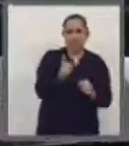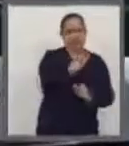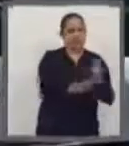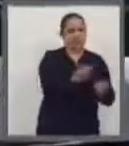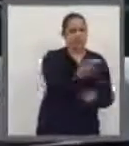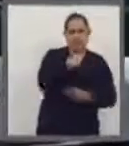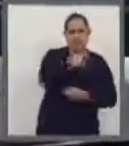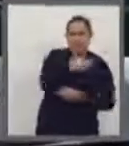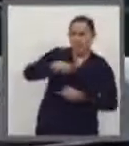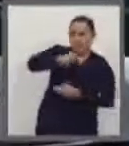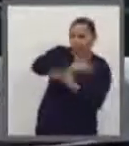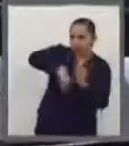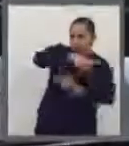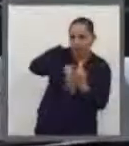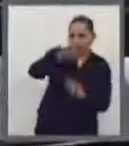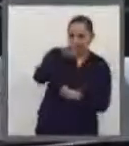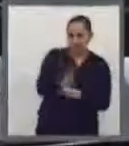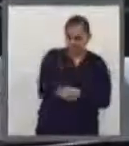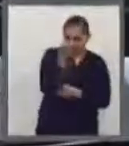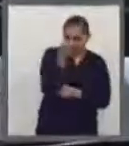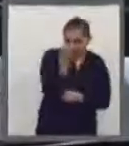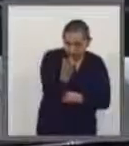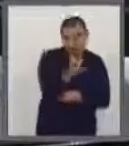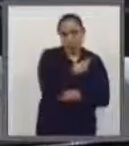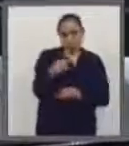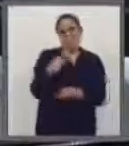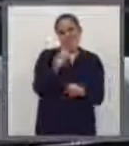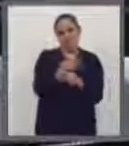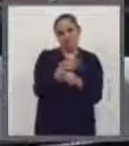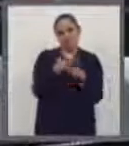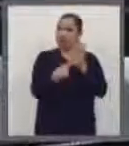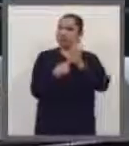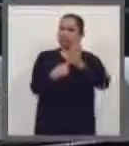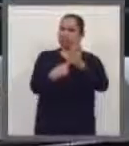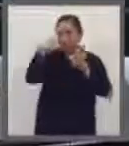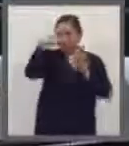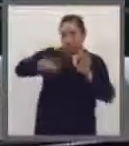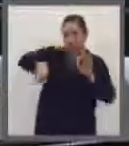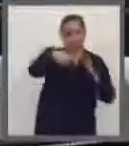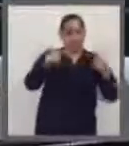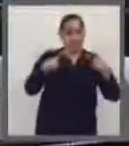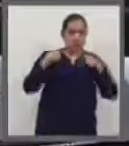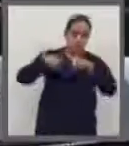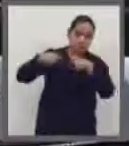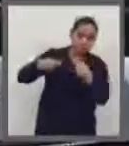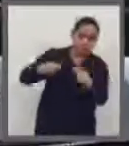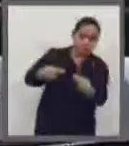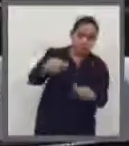aquí eso es lo que tenemos que señalarle a nuestras futuras generaciones y nosotros